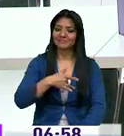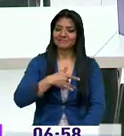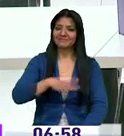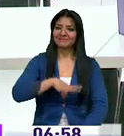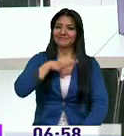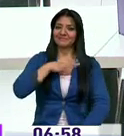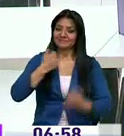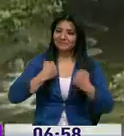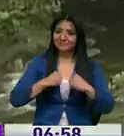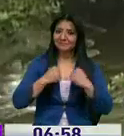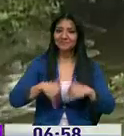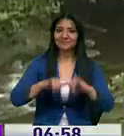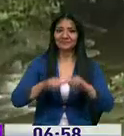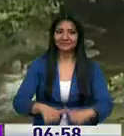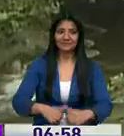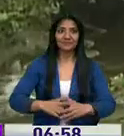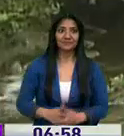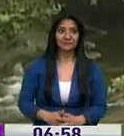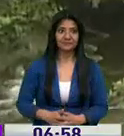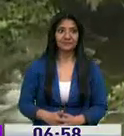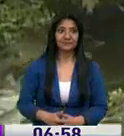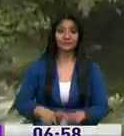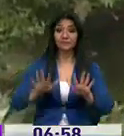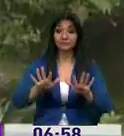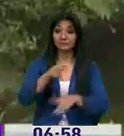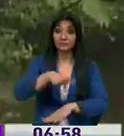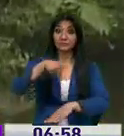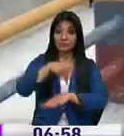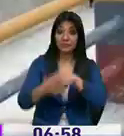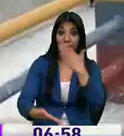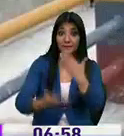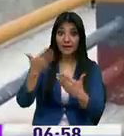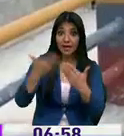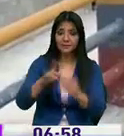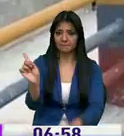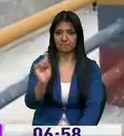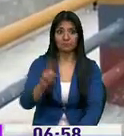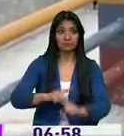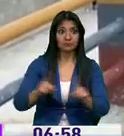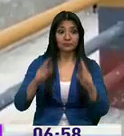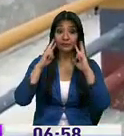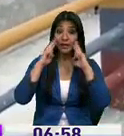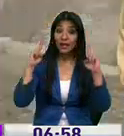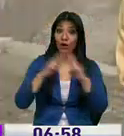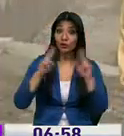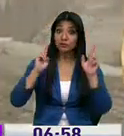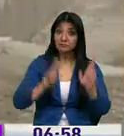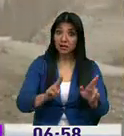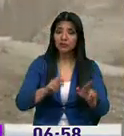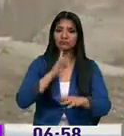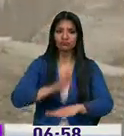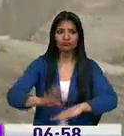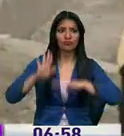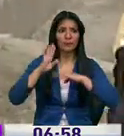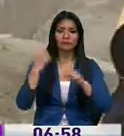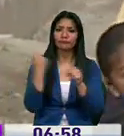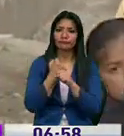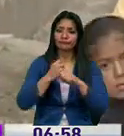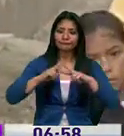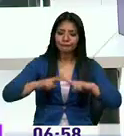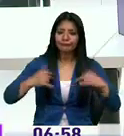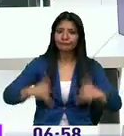para seguir adelante. Resalta que esta profesión no ha sido fácil, pero este reconocimiento ratifica su compromiso por la